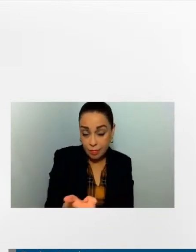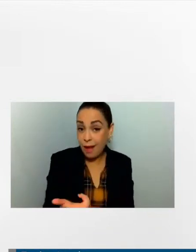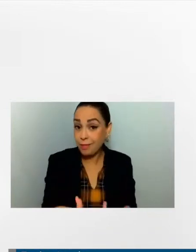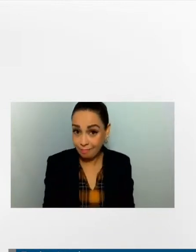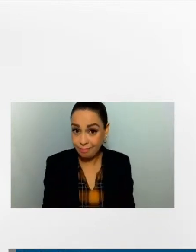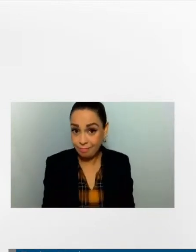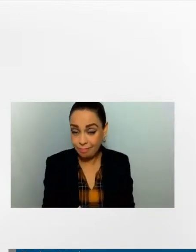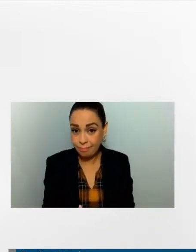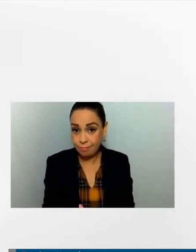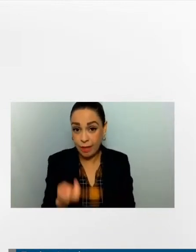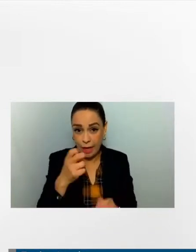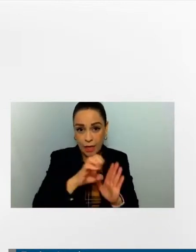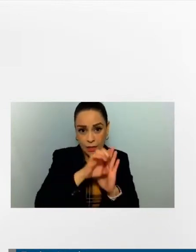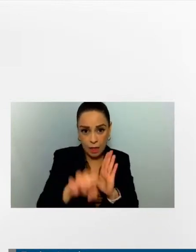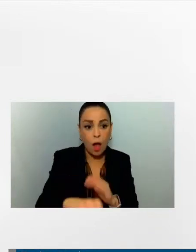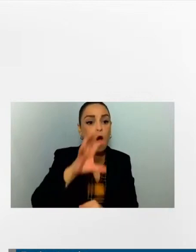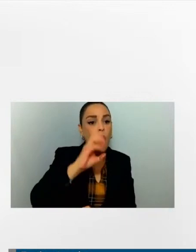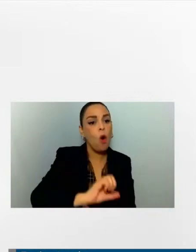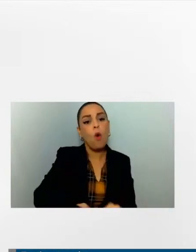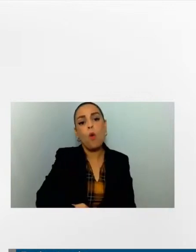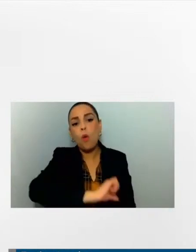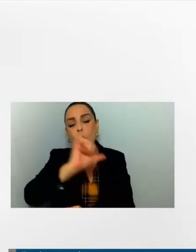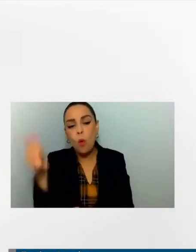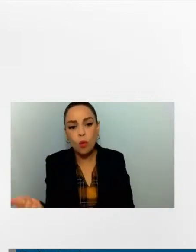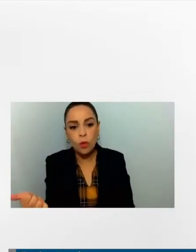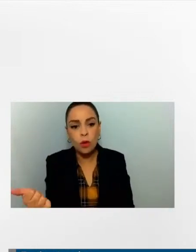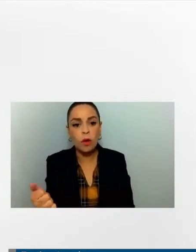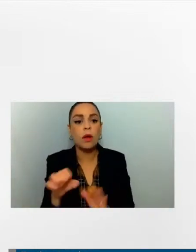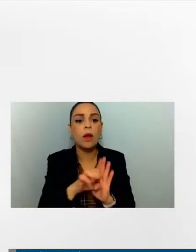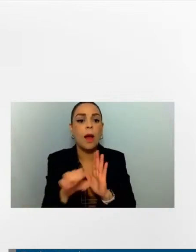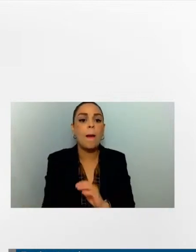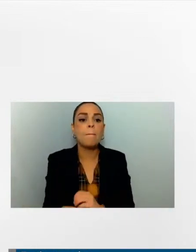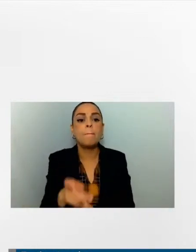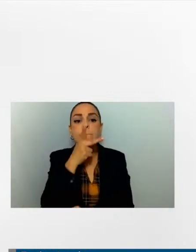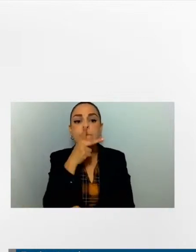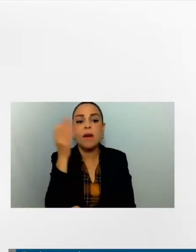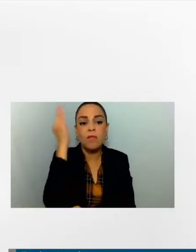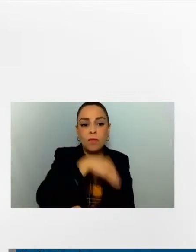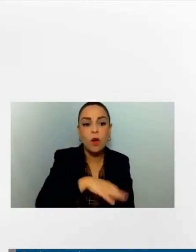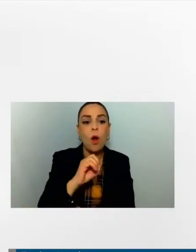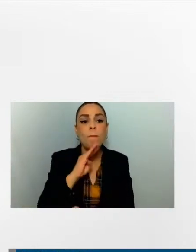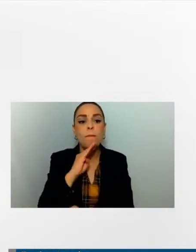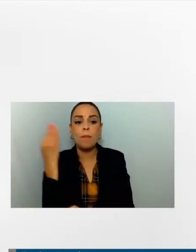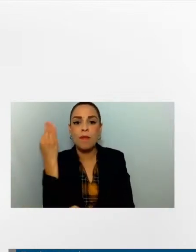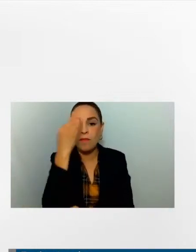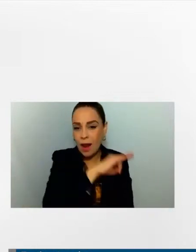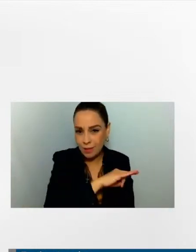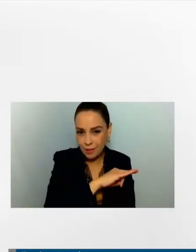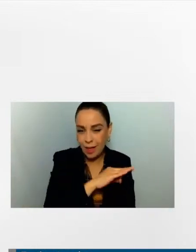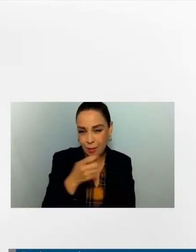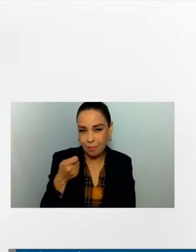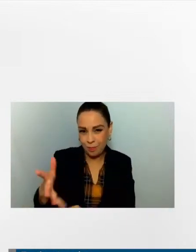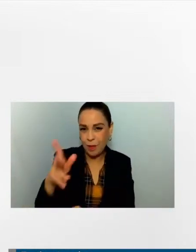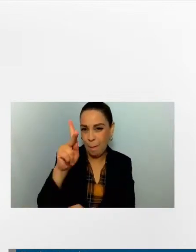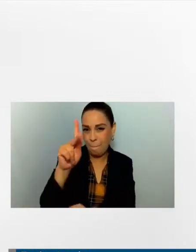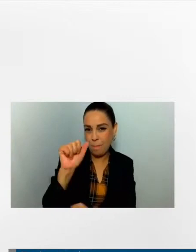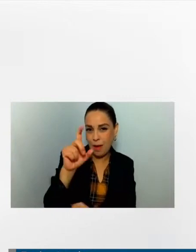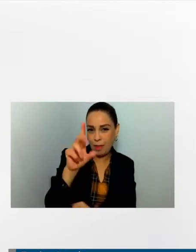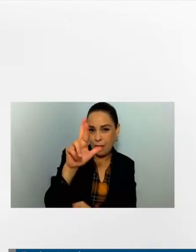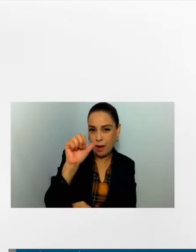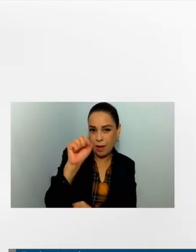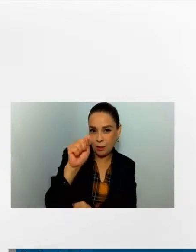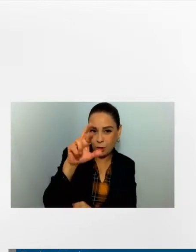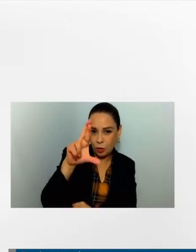familias reconstituidas, ¿no? Un padrastro, madrastra, por decirlo con la palabra que conocemos, que